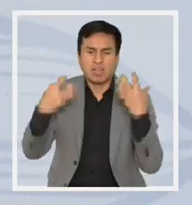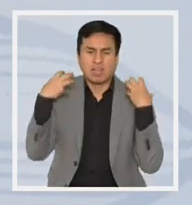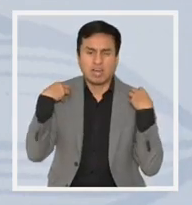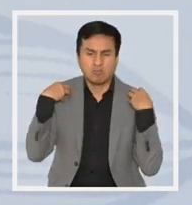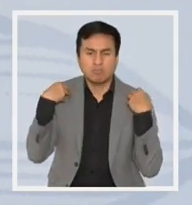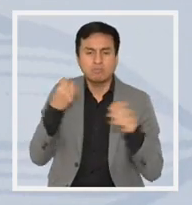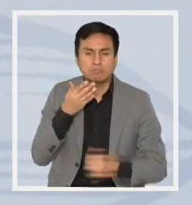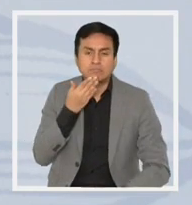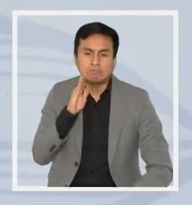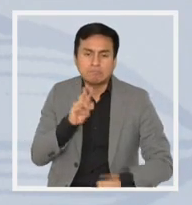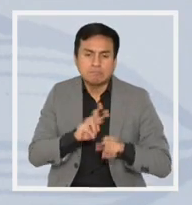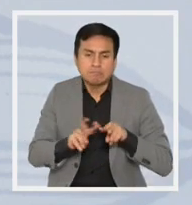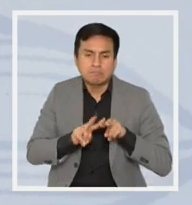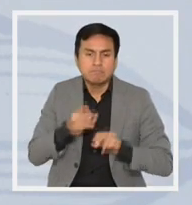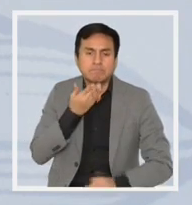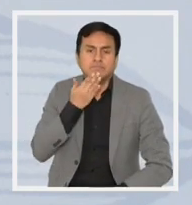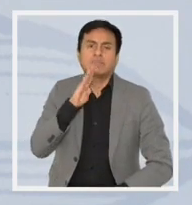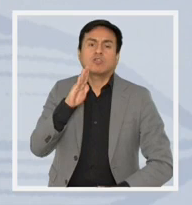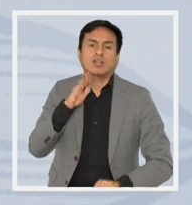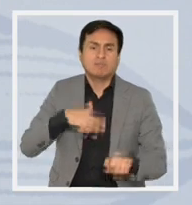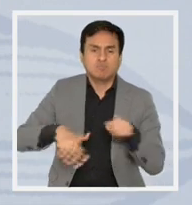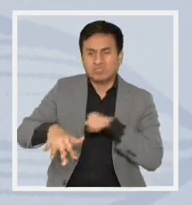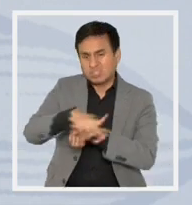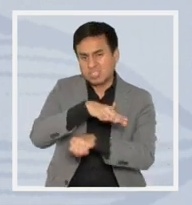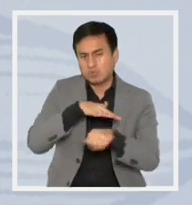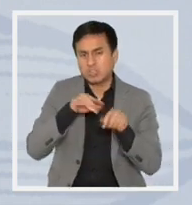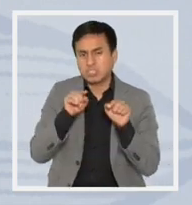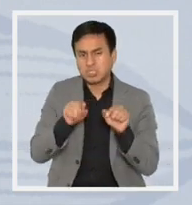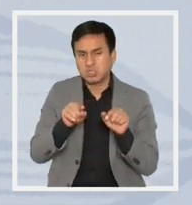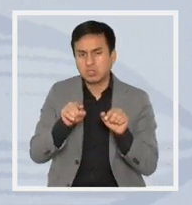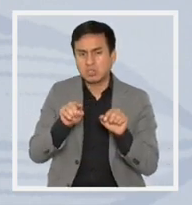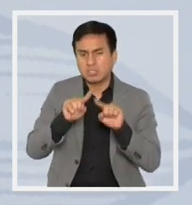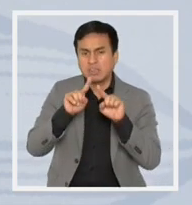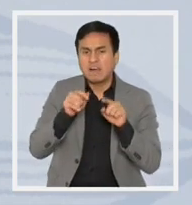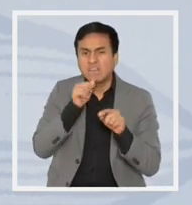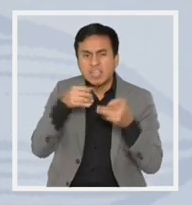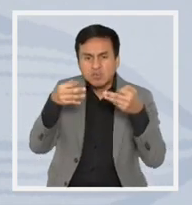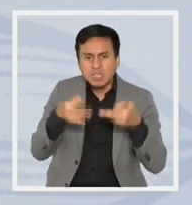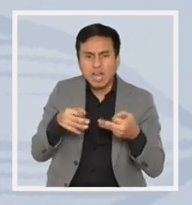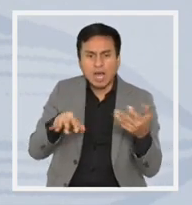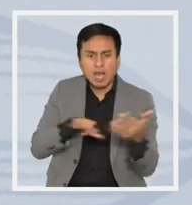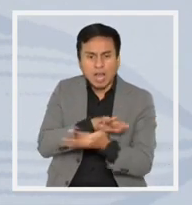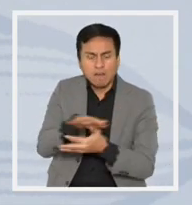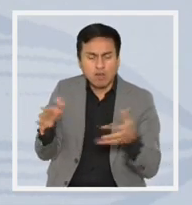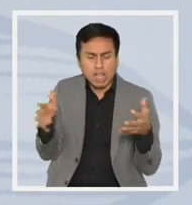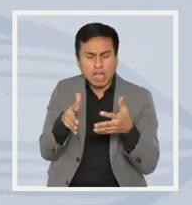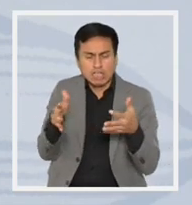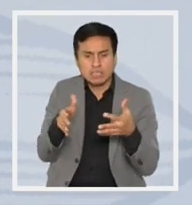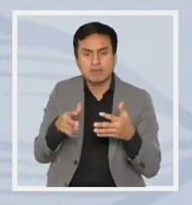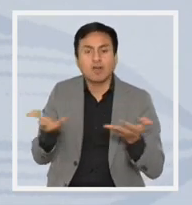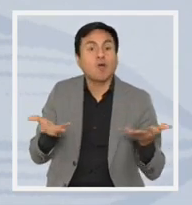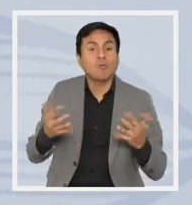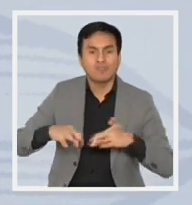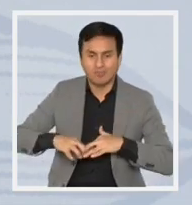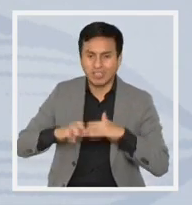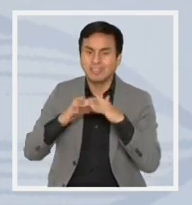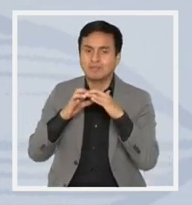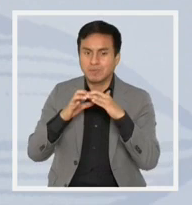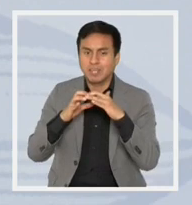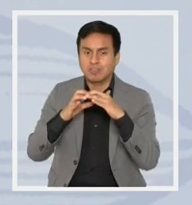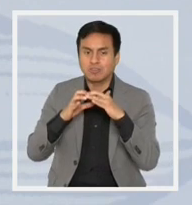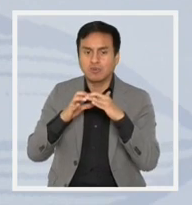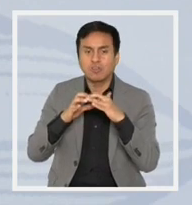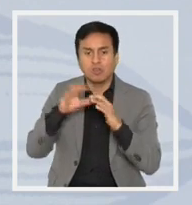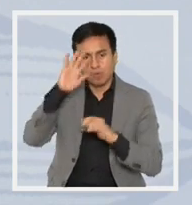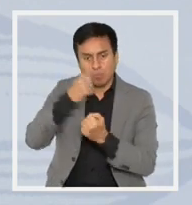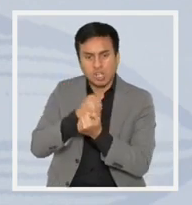de mejorar la situación de inseguridad y violencia en la zona mediante el fortalecimiento de